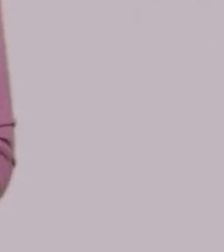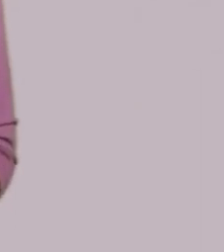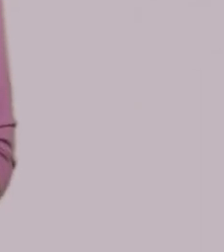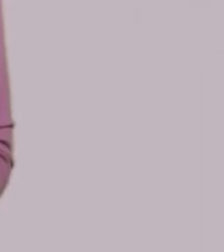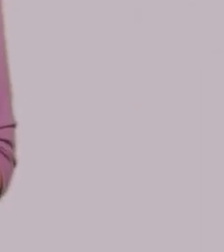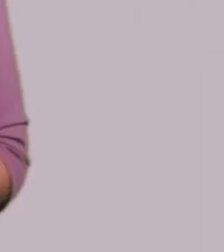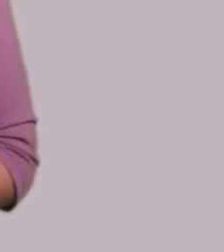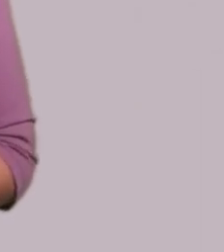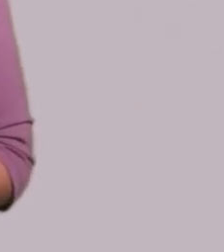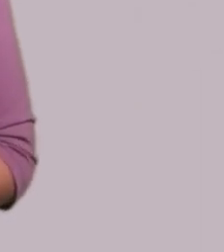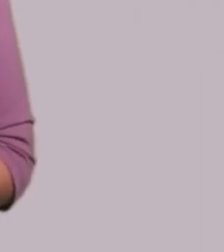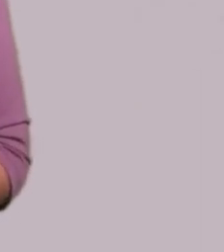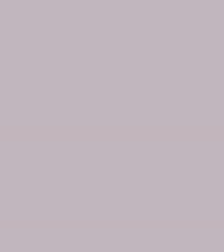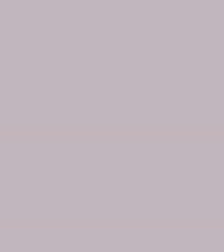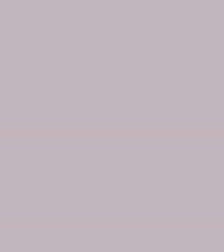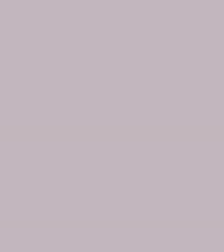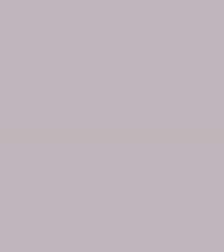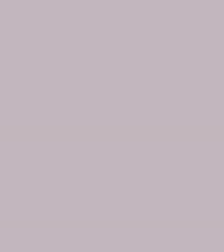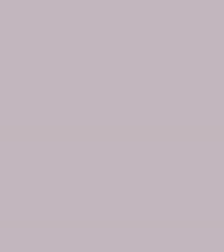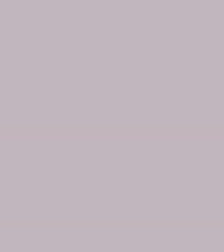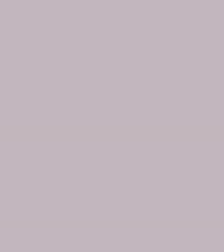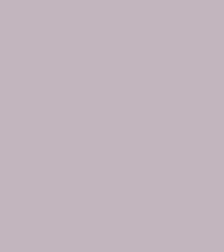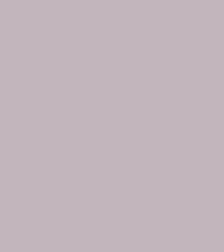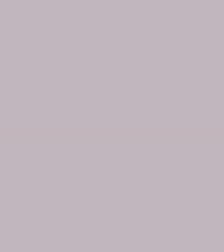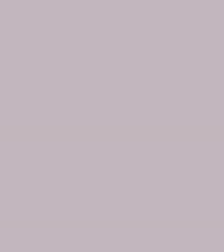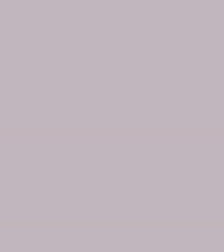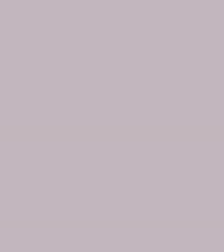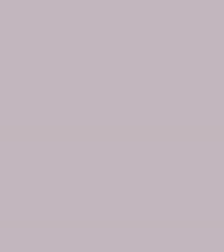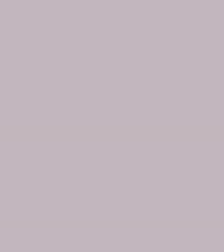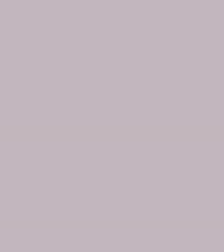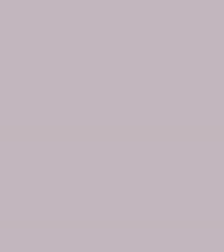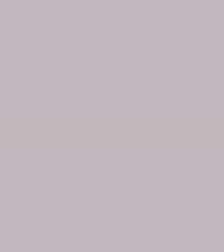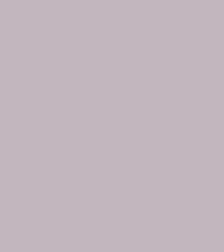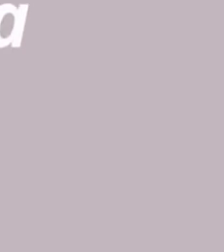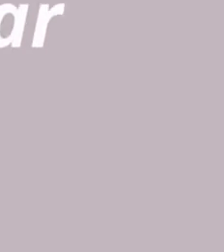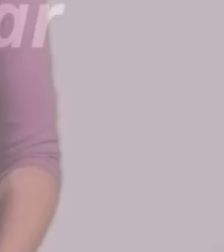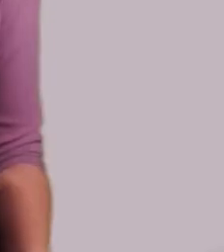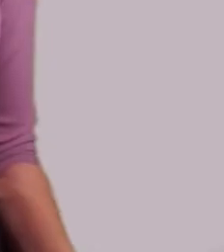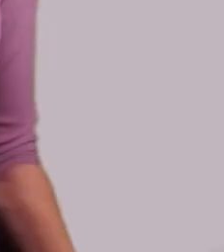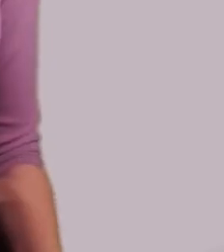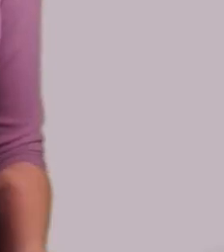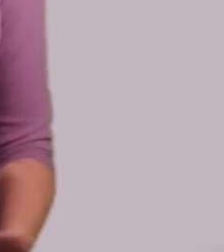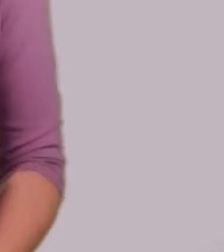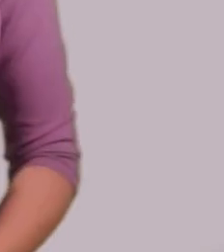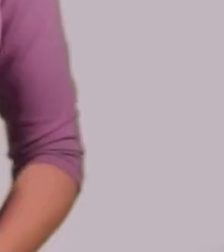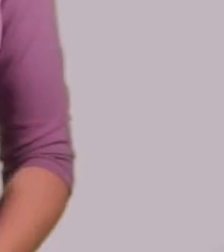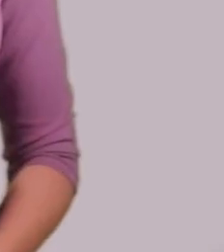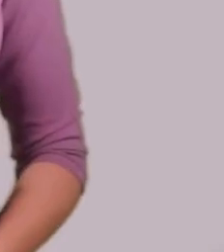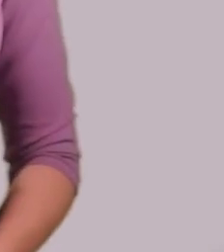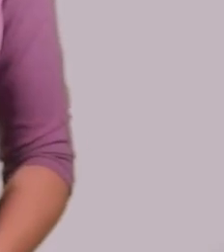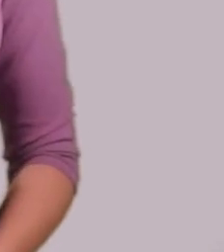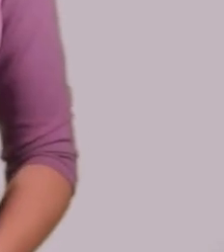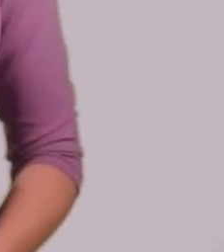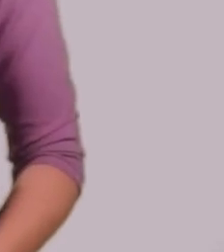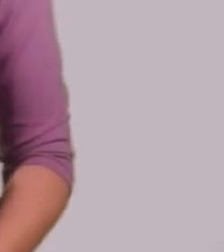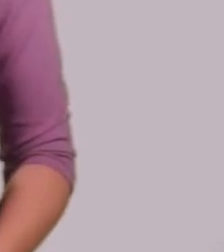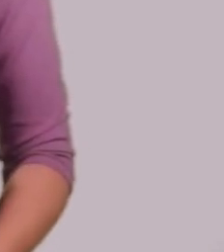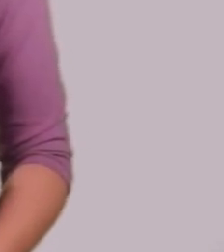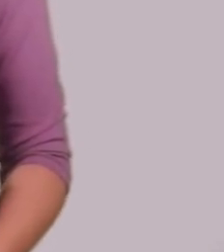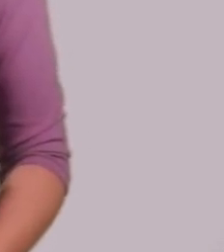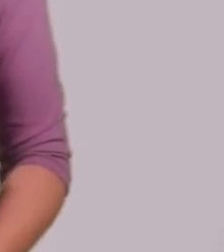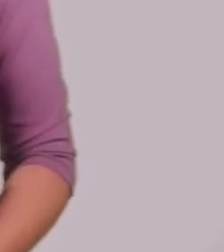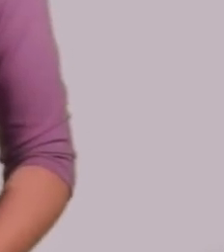pero sobre todo con nosotros mismos, y ese es un rasgo distintivo al que no podemos renunciar. Somos TV Perú Noticias, el